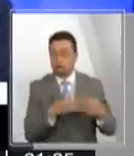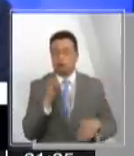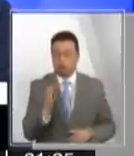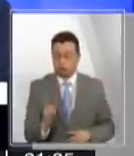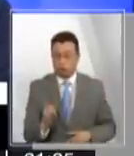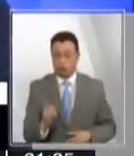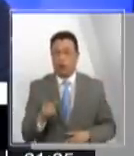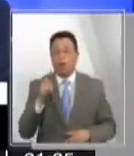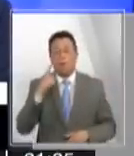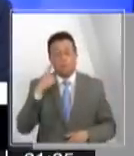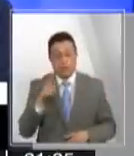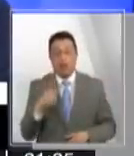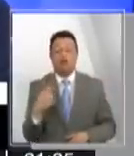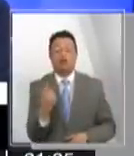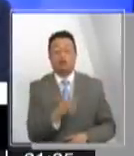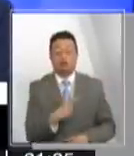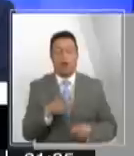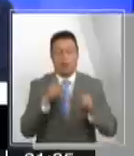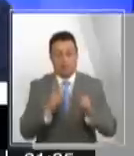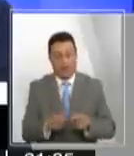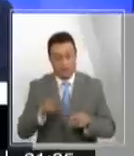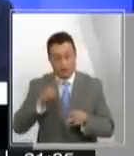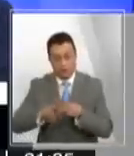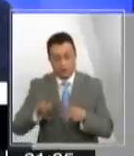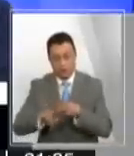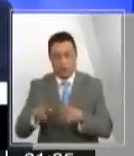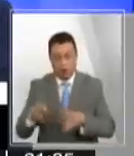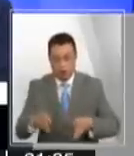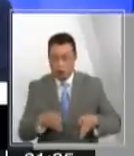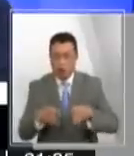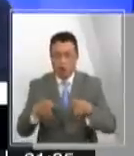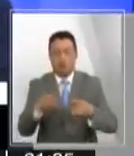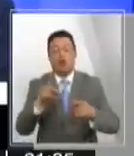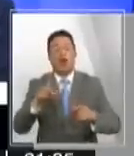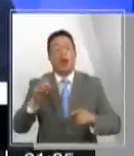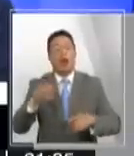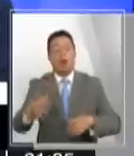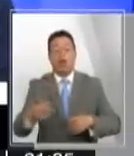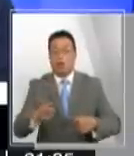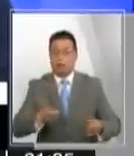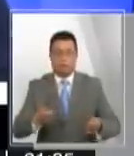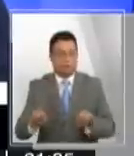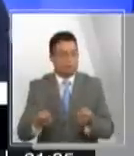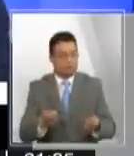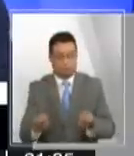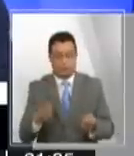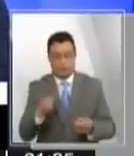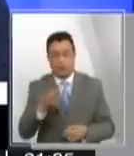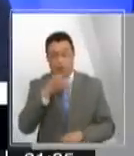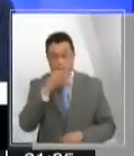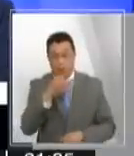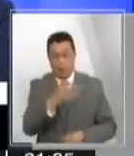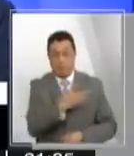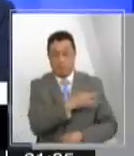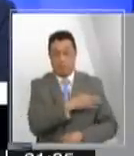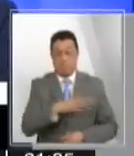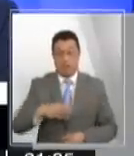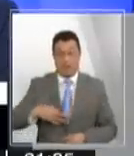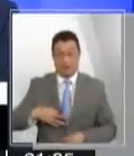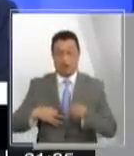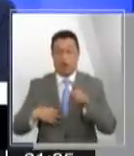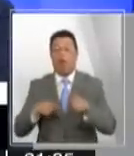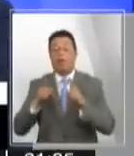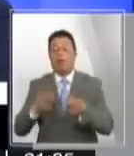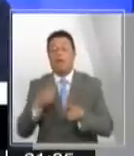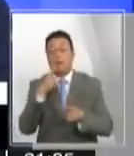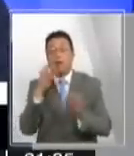nosotros tenemos que corregir la conducción política en La Moneda. Los dichos del ministro Fernández los tiene que explicar la